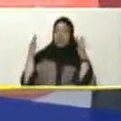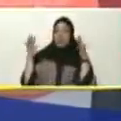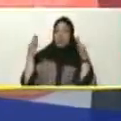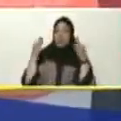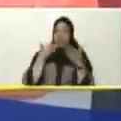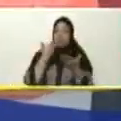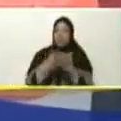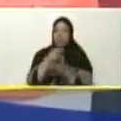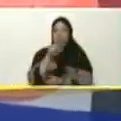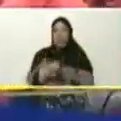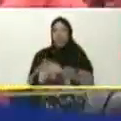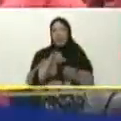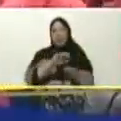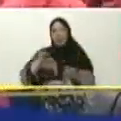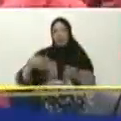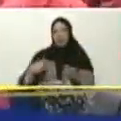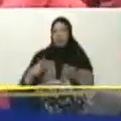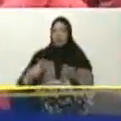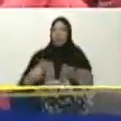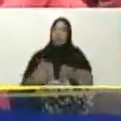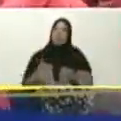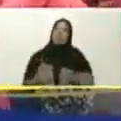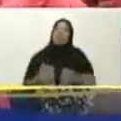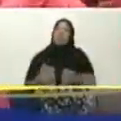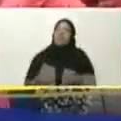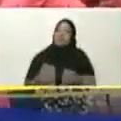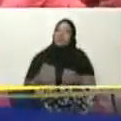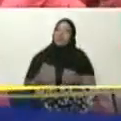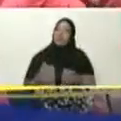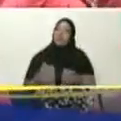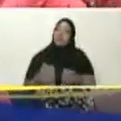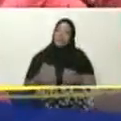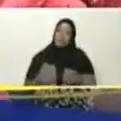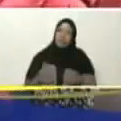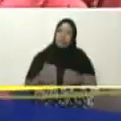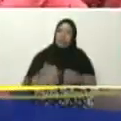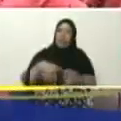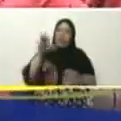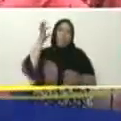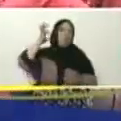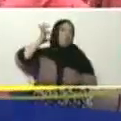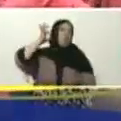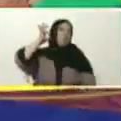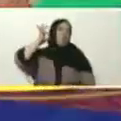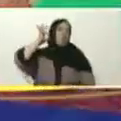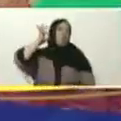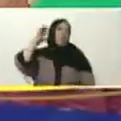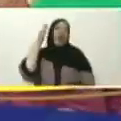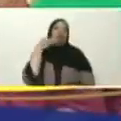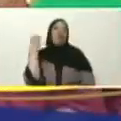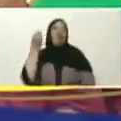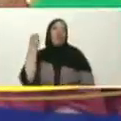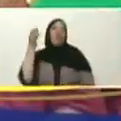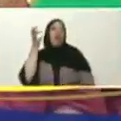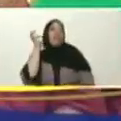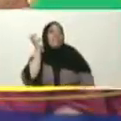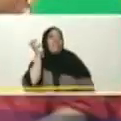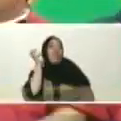Y también tenemos con nosotros a otra joven, la más joven jefa de